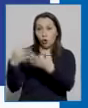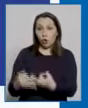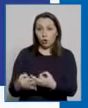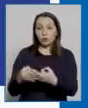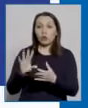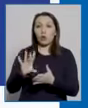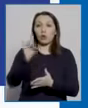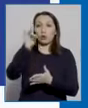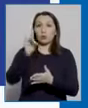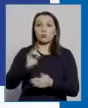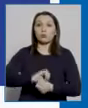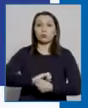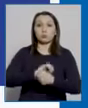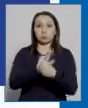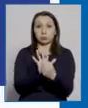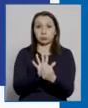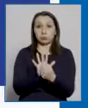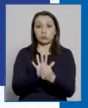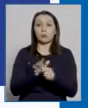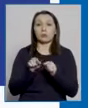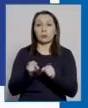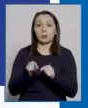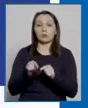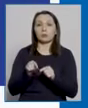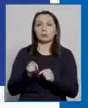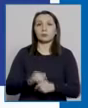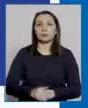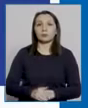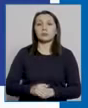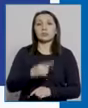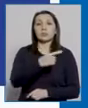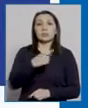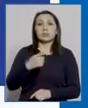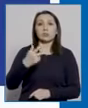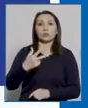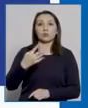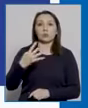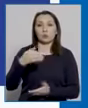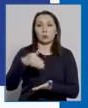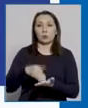personas diagnosticadas con COVID-19 asciende a